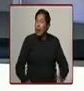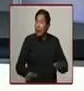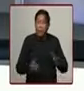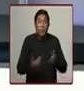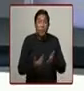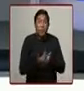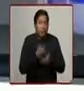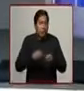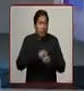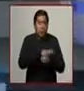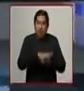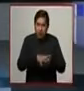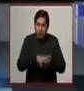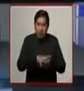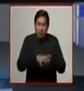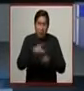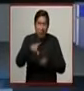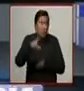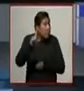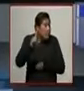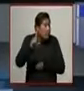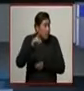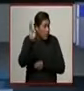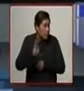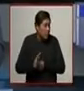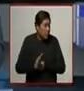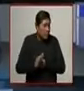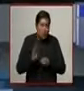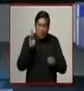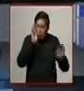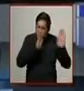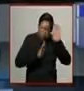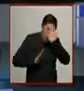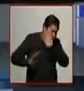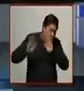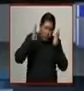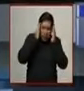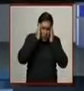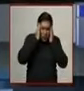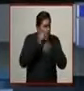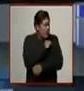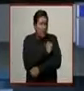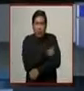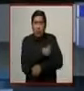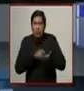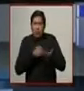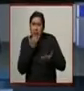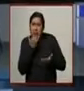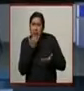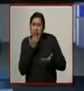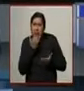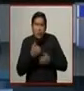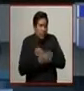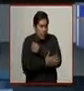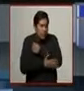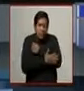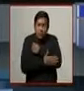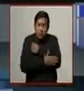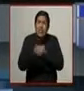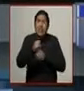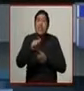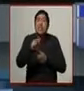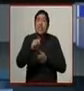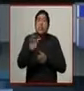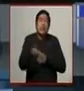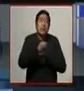ahora de la nueva cepa del coronavirus, la cepa P1. Ha causado mucha preocupación en las autoridades y esto ha llevado a que el municipio de San Ignacio de